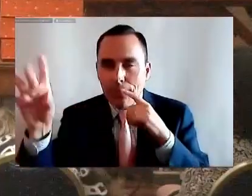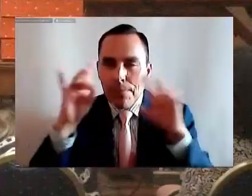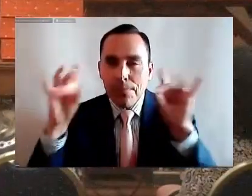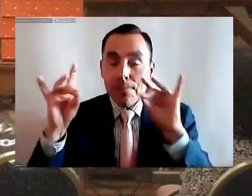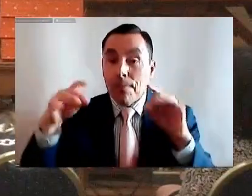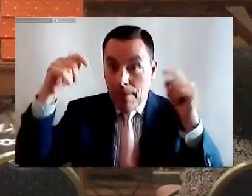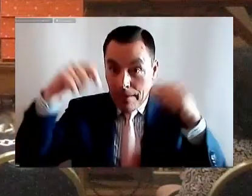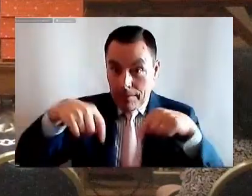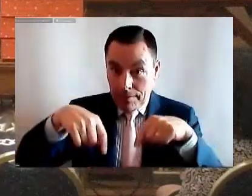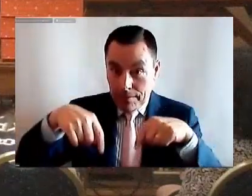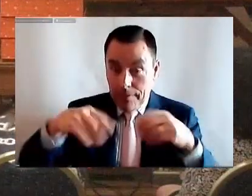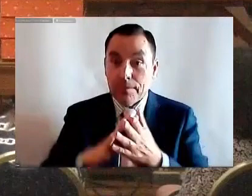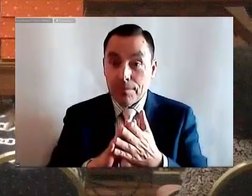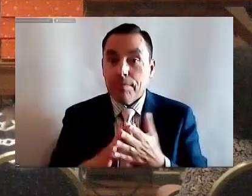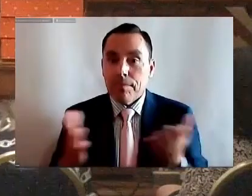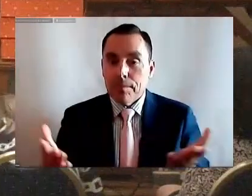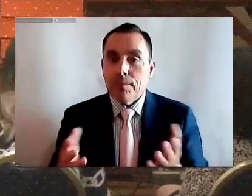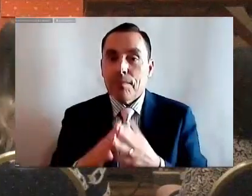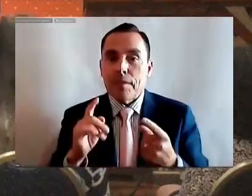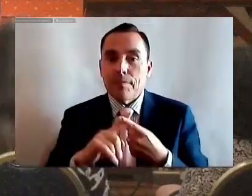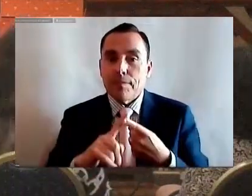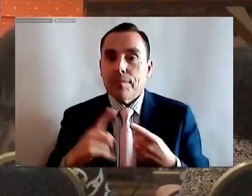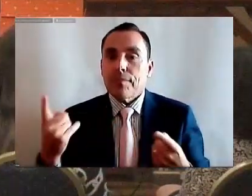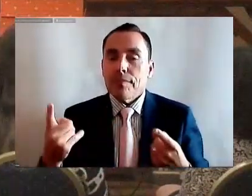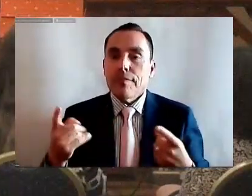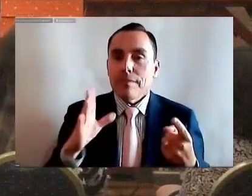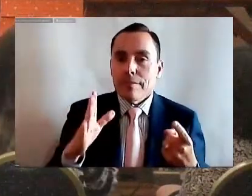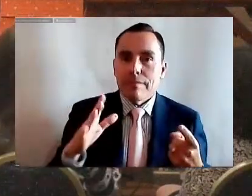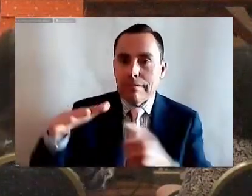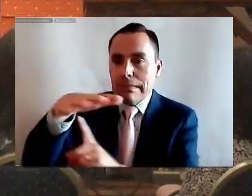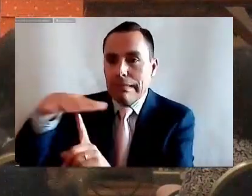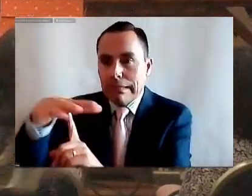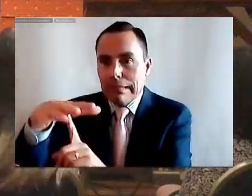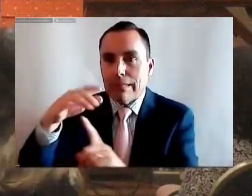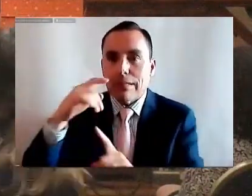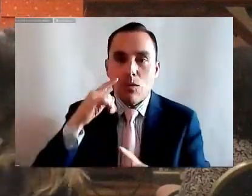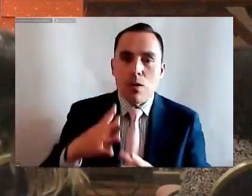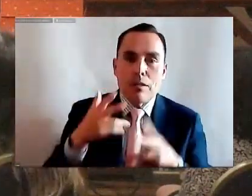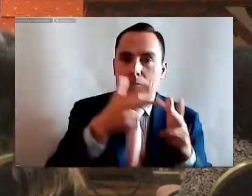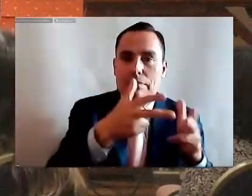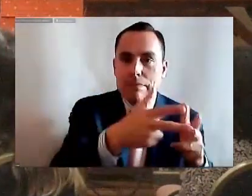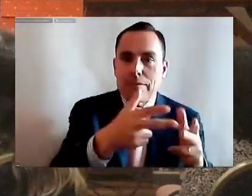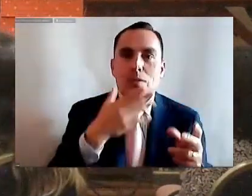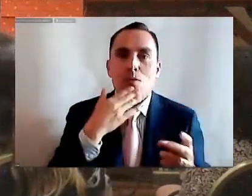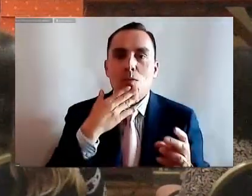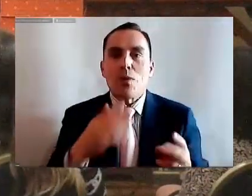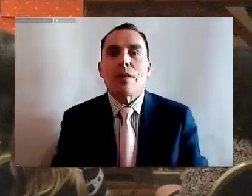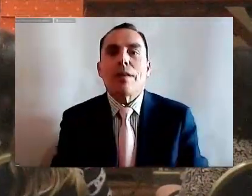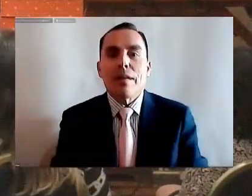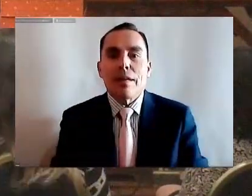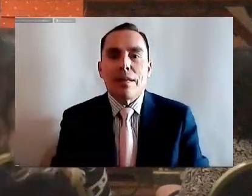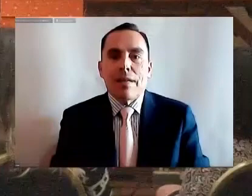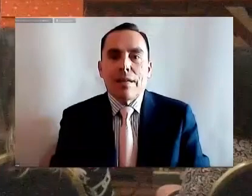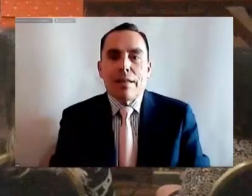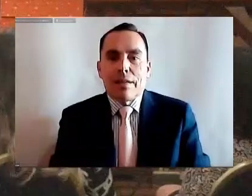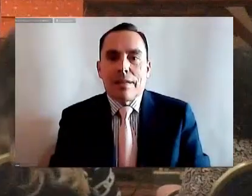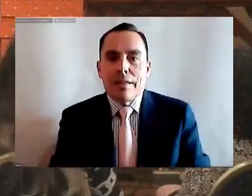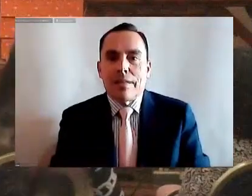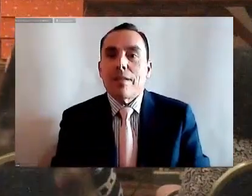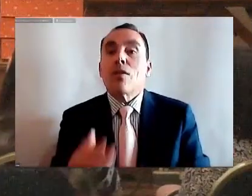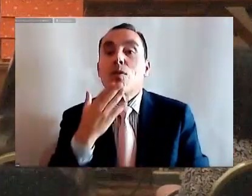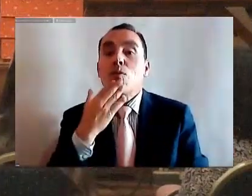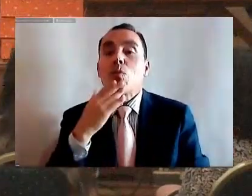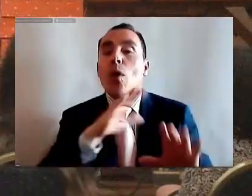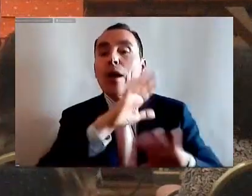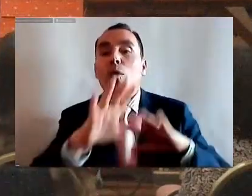acoso sexual quid pro quo, el ambiental y además el mobbing. Ya, bueno, el nombre del panel también aludía a los cuidados, ¿ya?